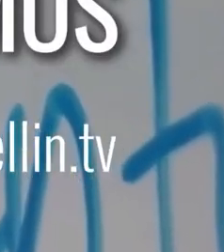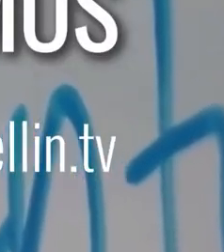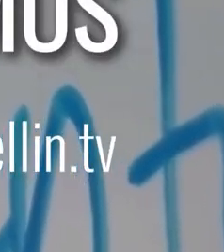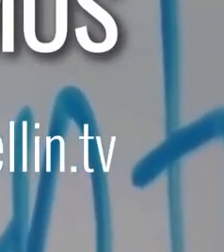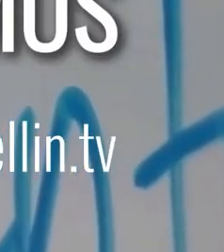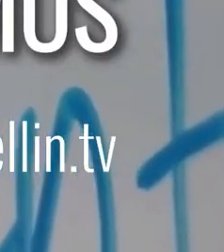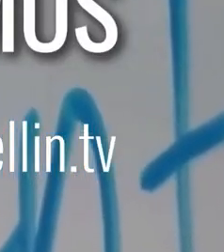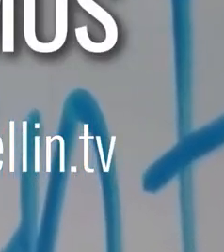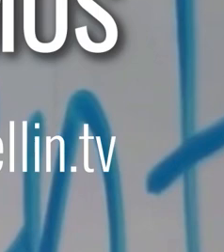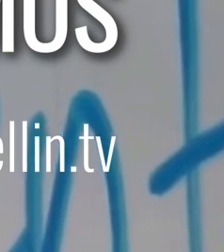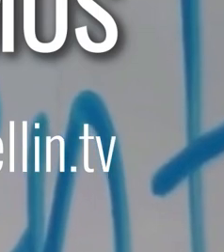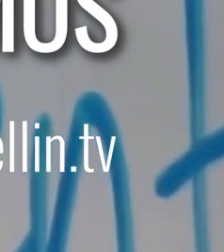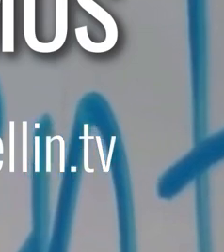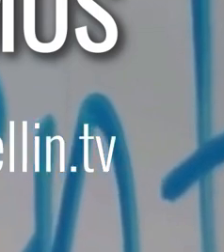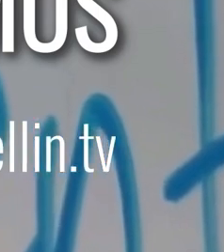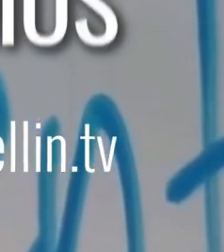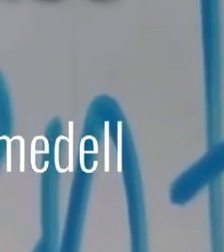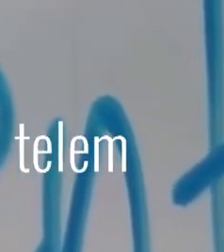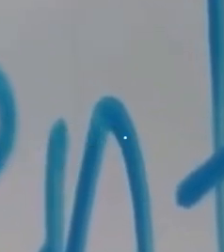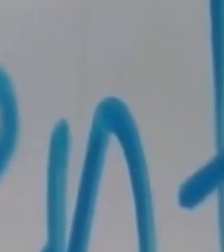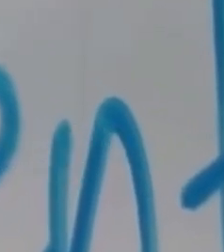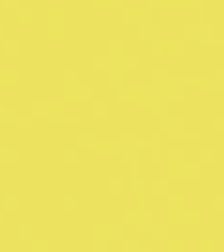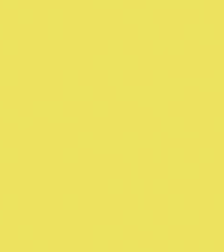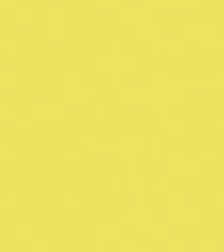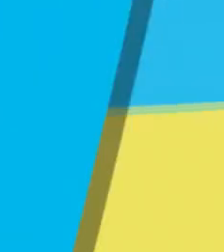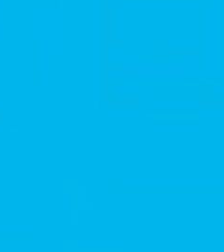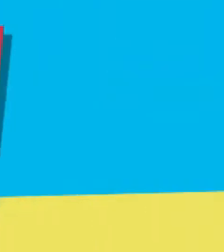Estás viendo En Casa Aprendemos.